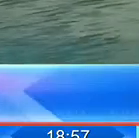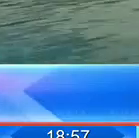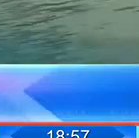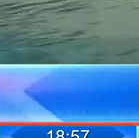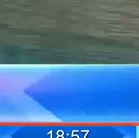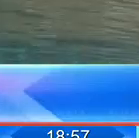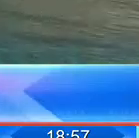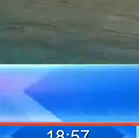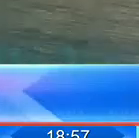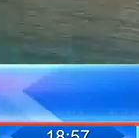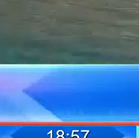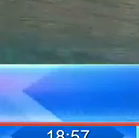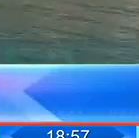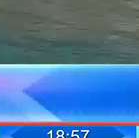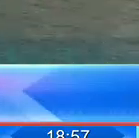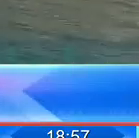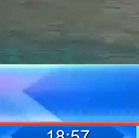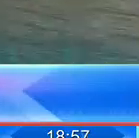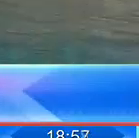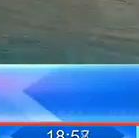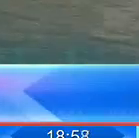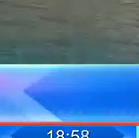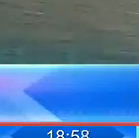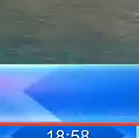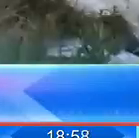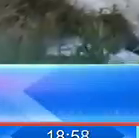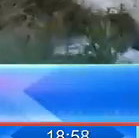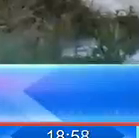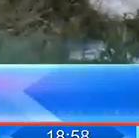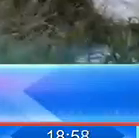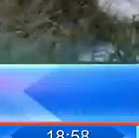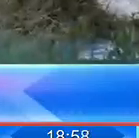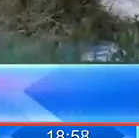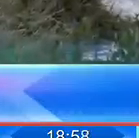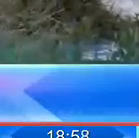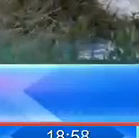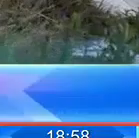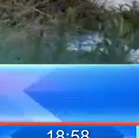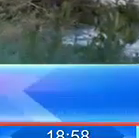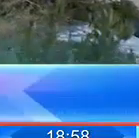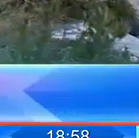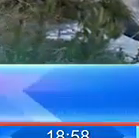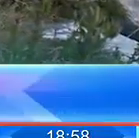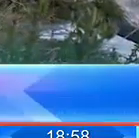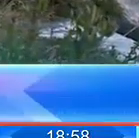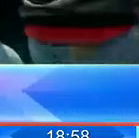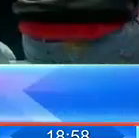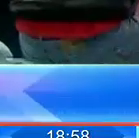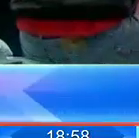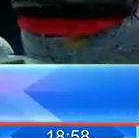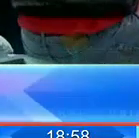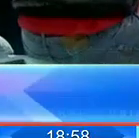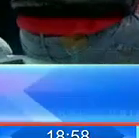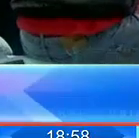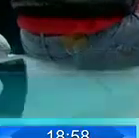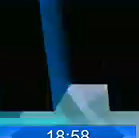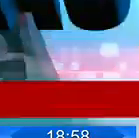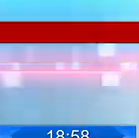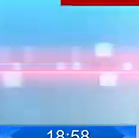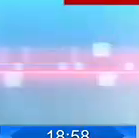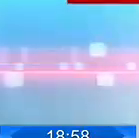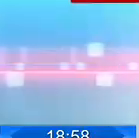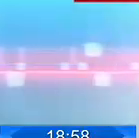18 murieron ahogados en un estanque en Machachi. Autoridades únicamente encontraron el cuerpo del niño.